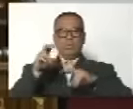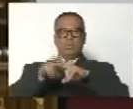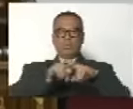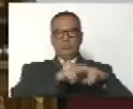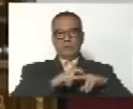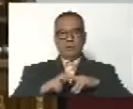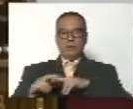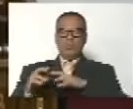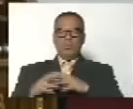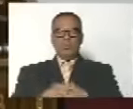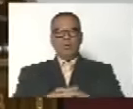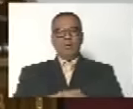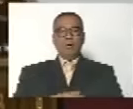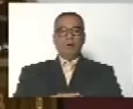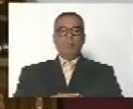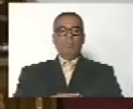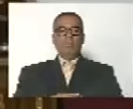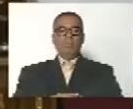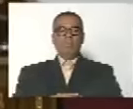favor.